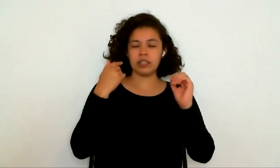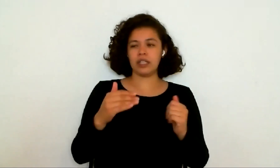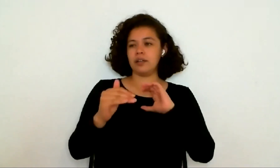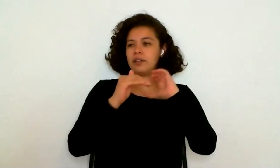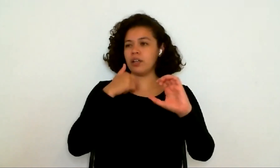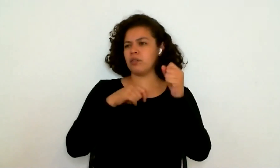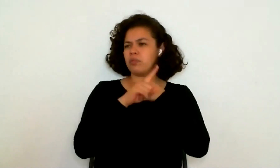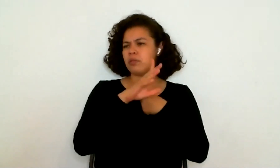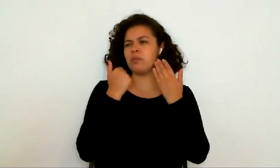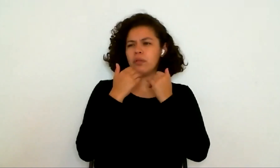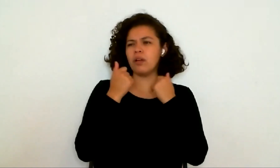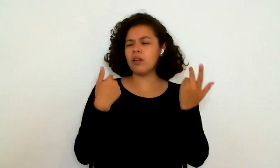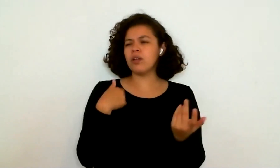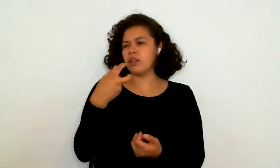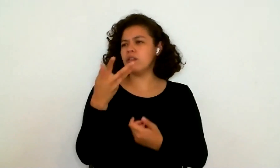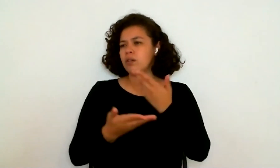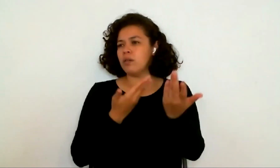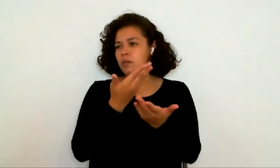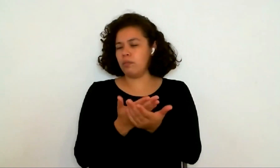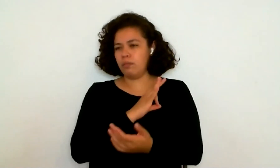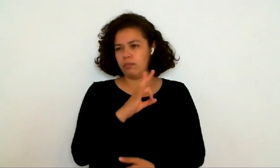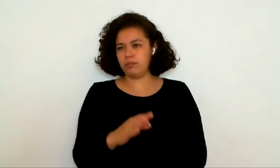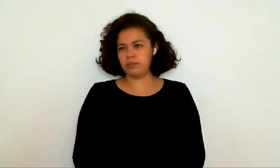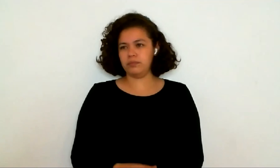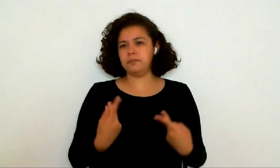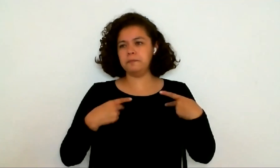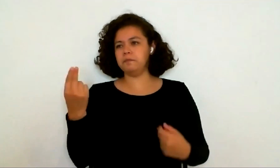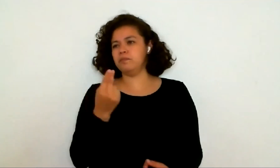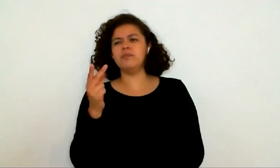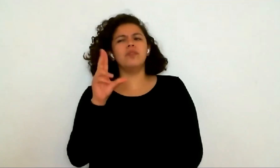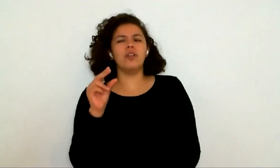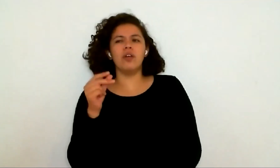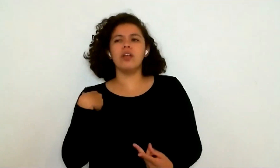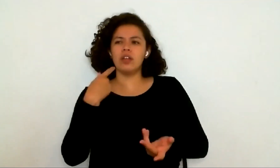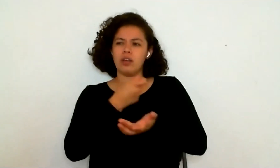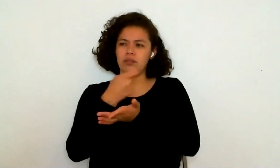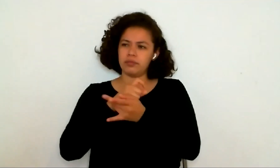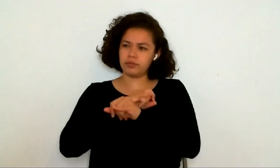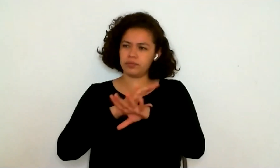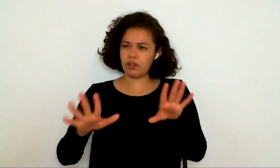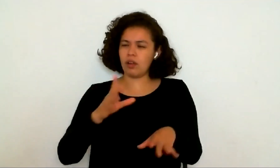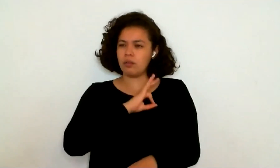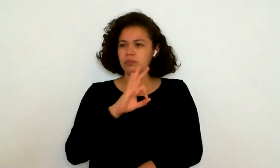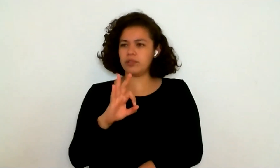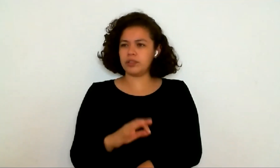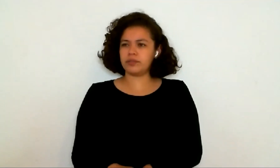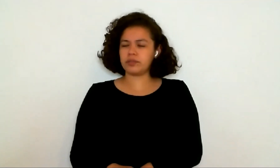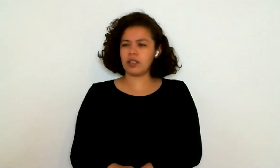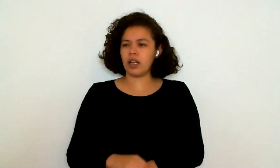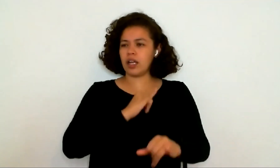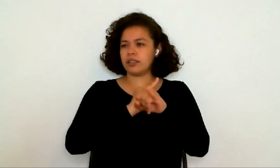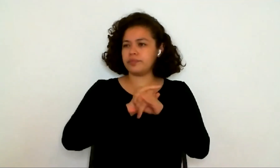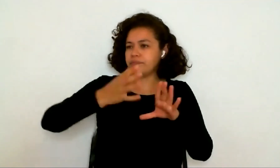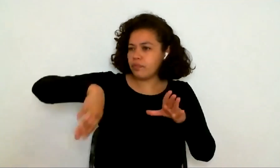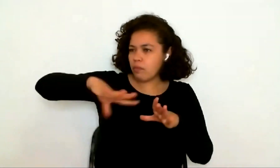problema, podría ser una opción. Quienes lo necesiten, de no ser así, si tomaron los datos, les digo, los pueden buscar en internet y